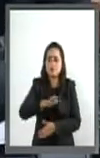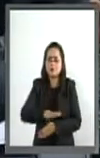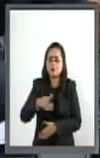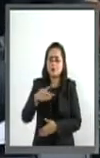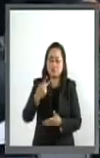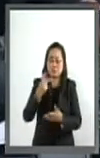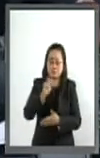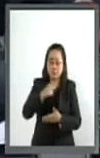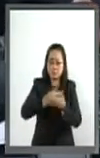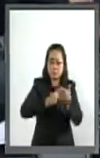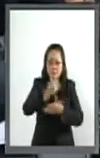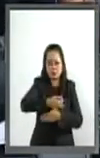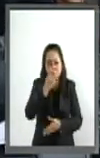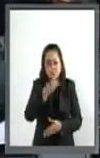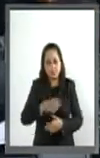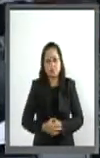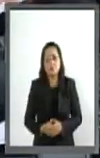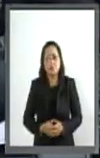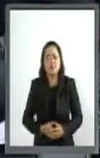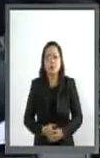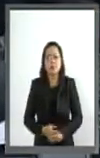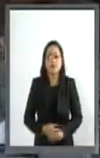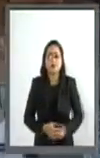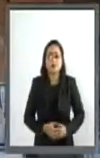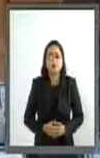del proyecto de decreto.